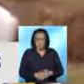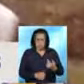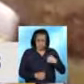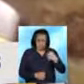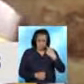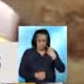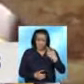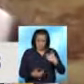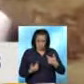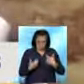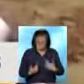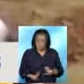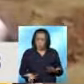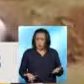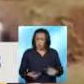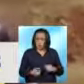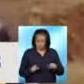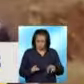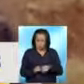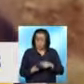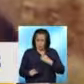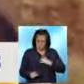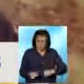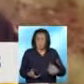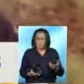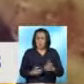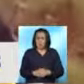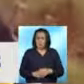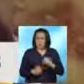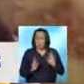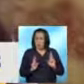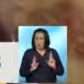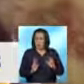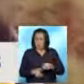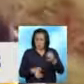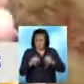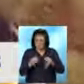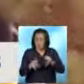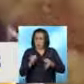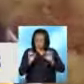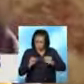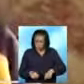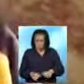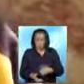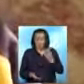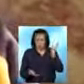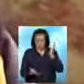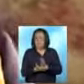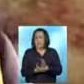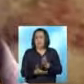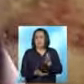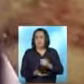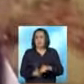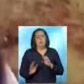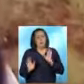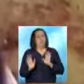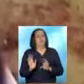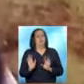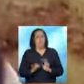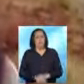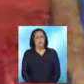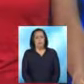hombre que soy, también tengo hijos. Espero que la justicia que lo castigue